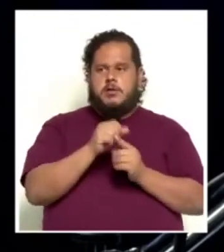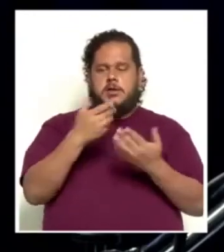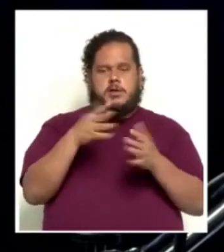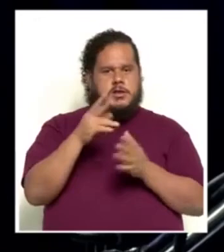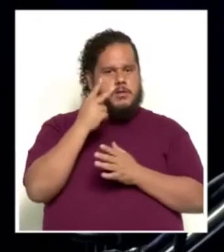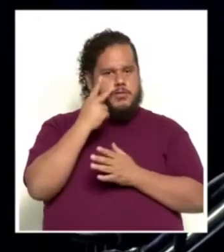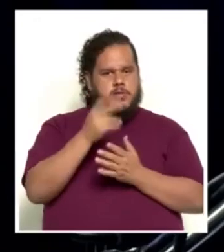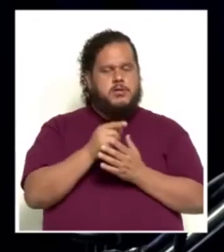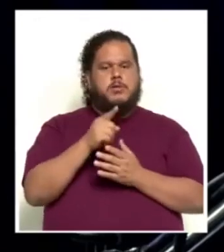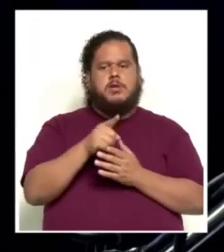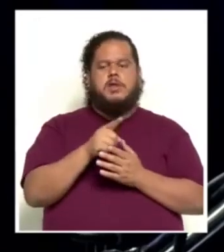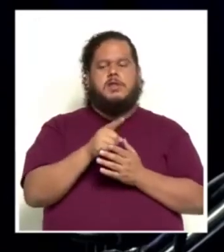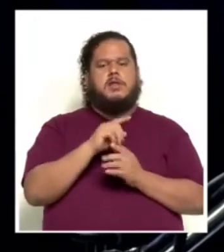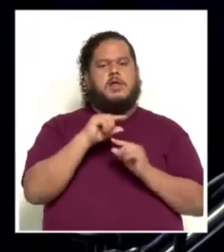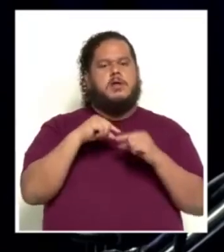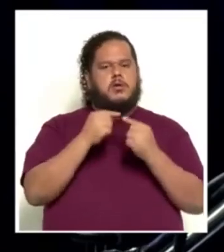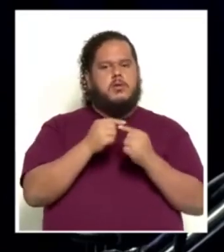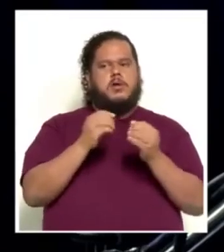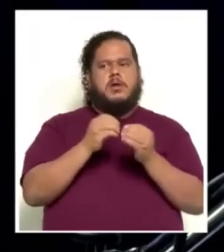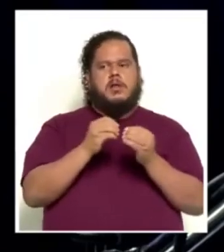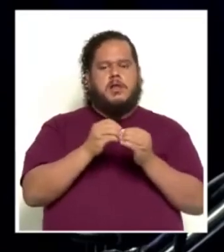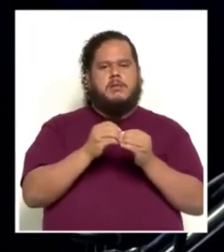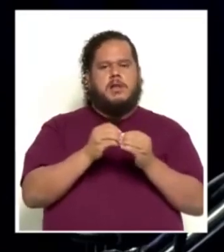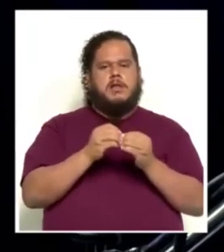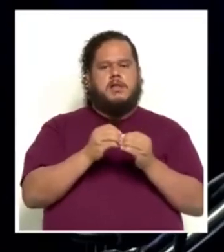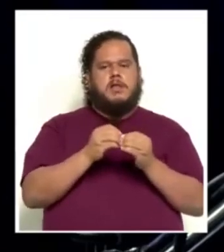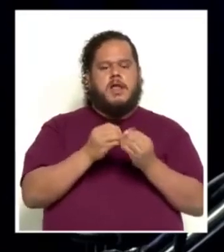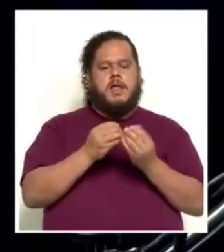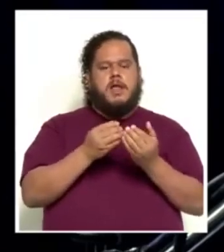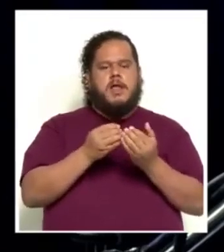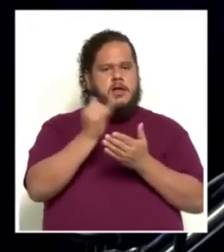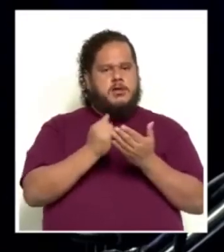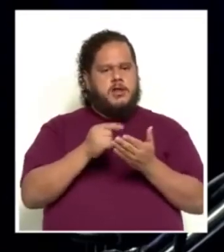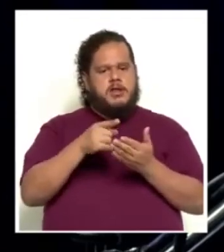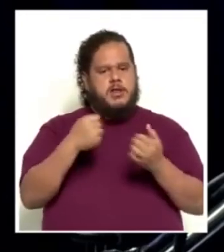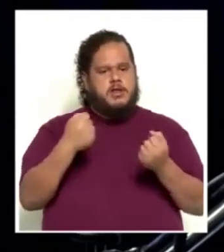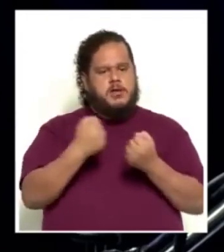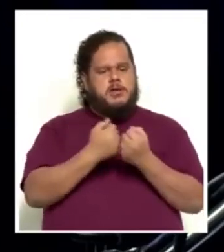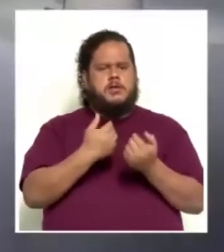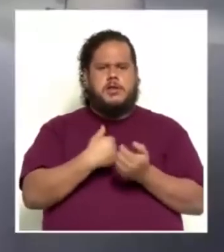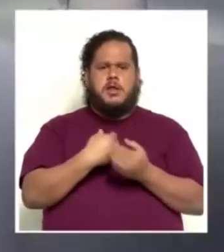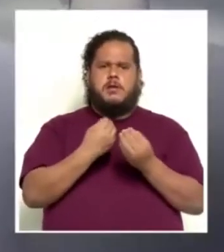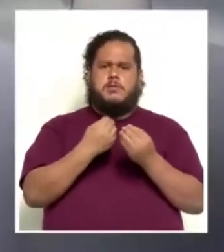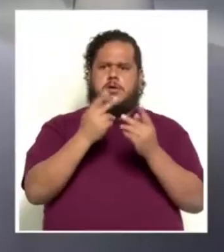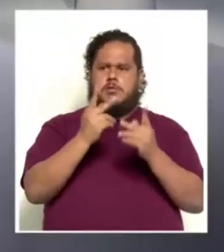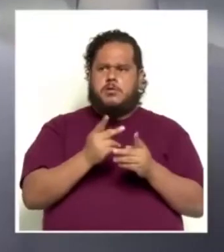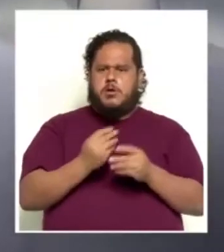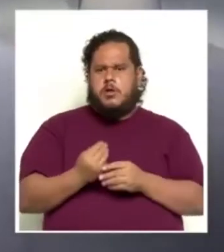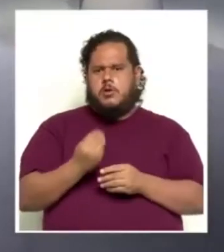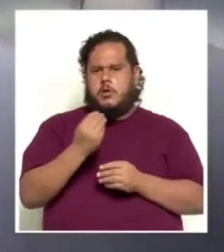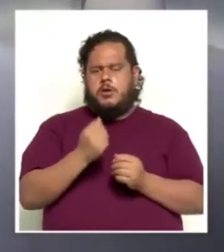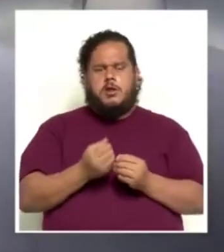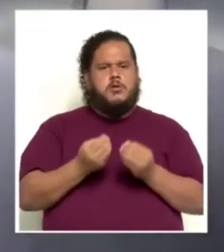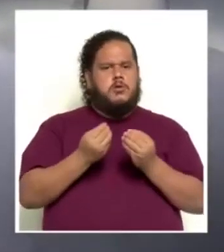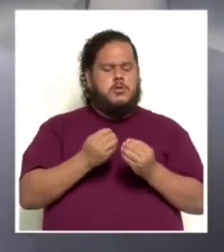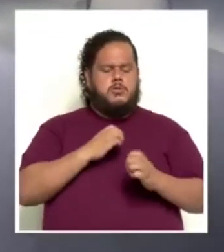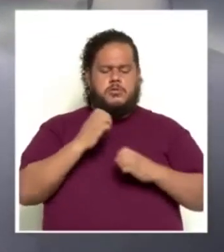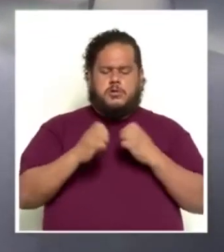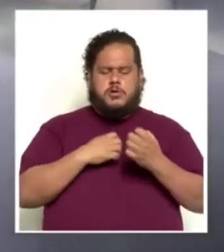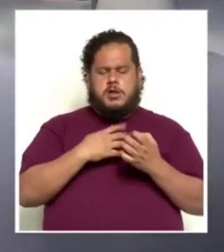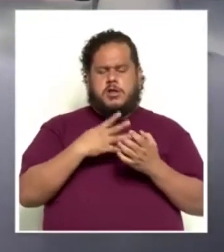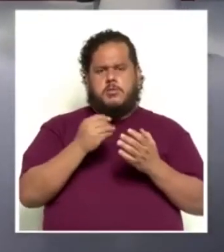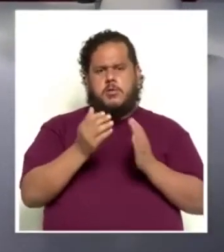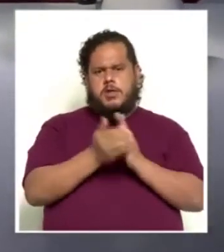visto, y esta fracción que está por irse es la más ilustrativa de ese reto. Además tienen muchas personas jóvenes con muchísimo entusiasmo y